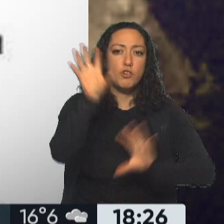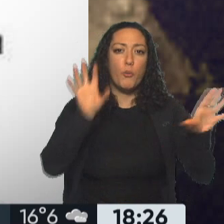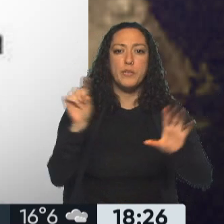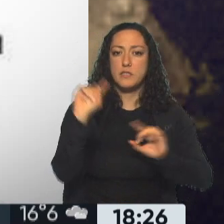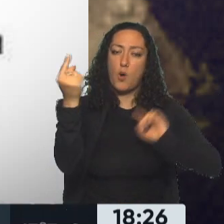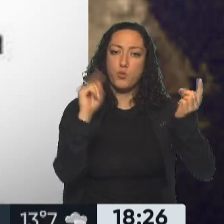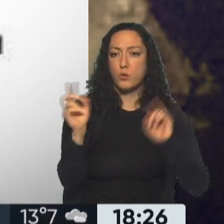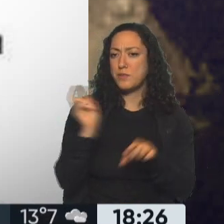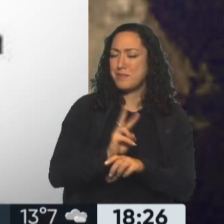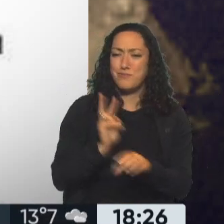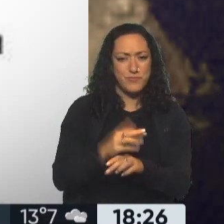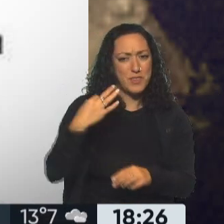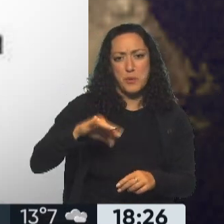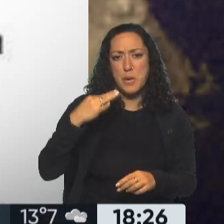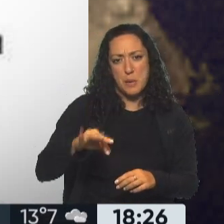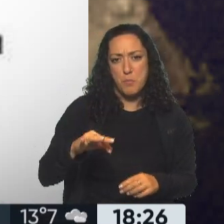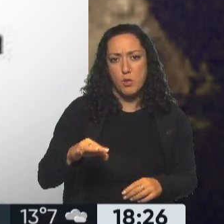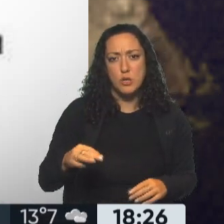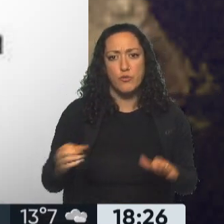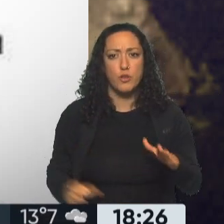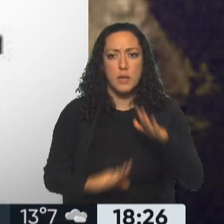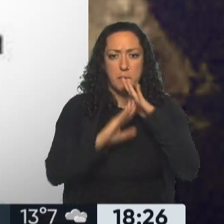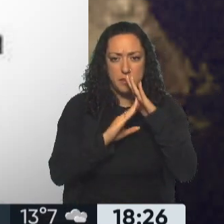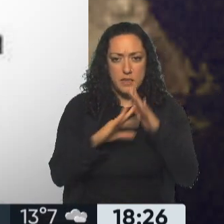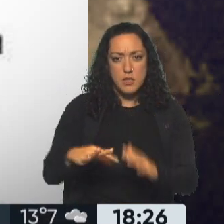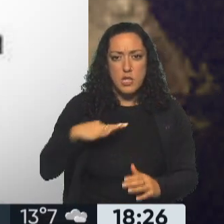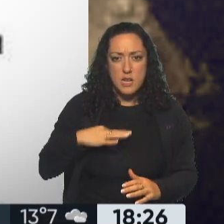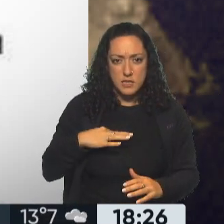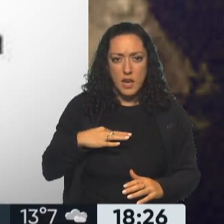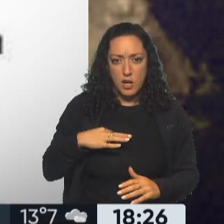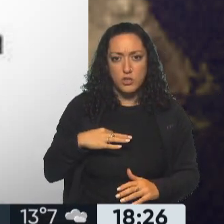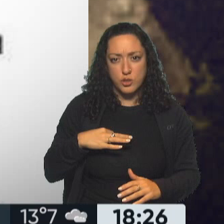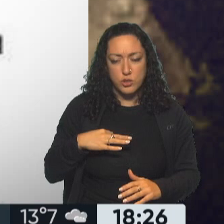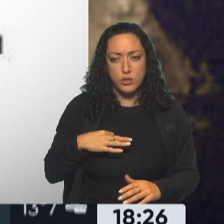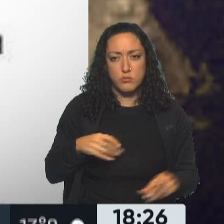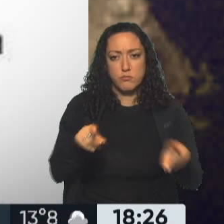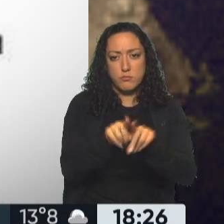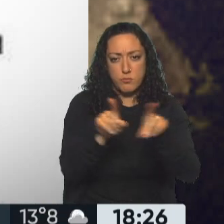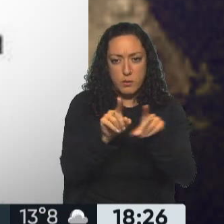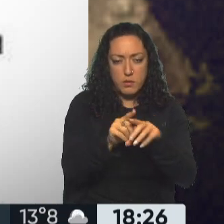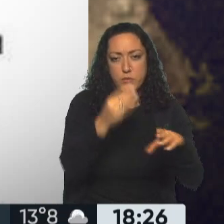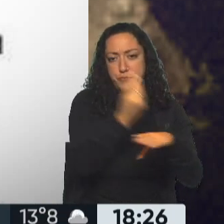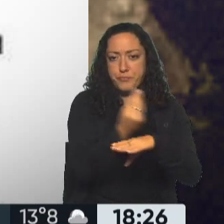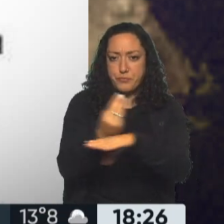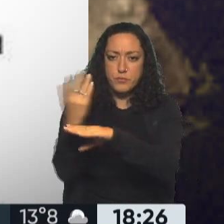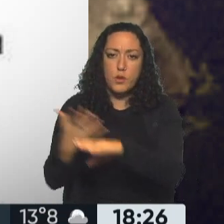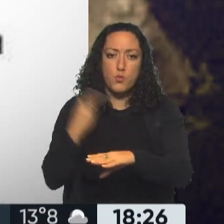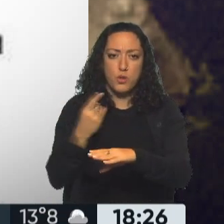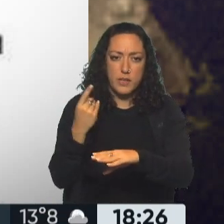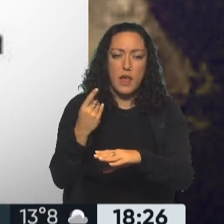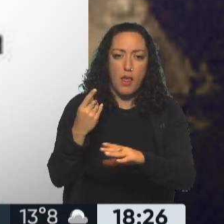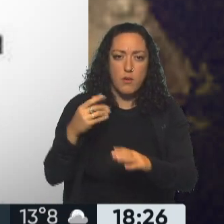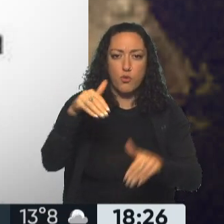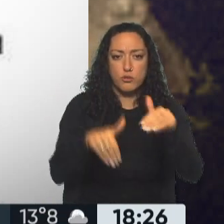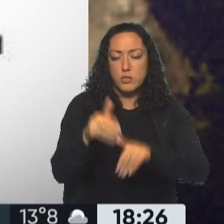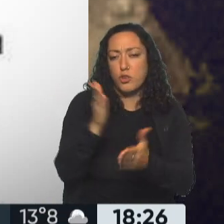autonomías provinciales y en defensa del derecho fundamental de los ciudadanos de convalidar sus representaciones y autoridades políticas